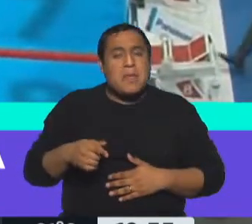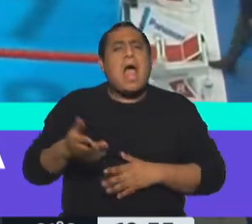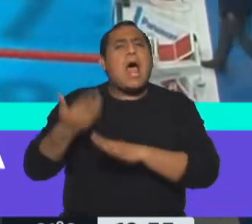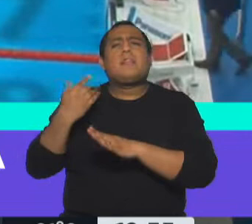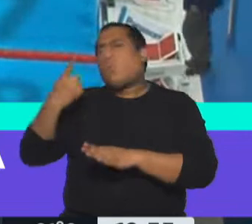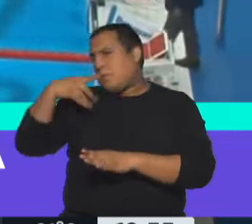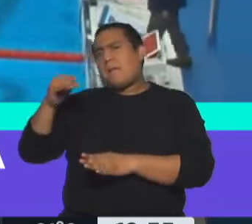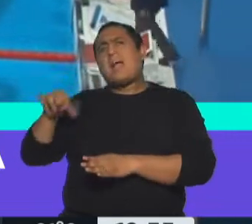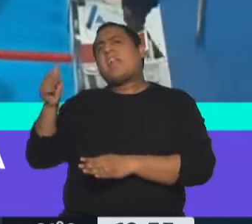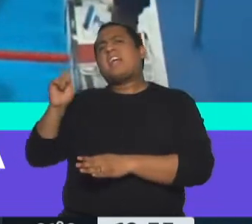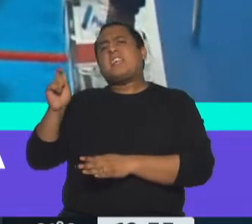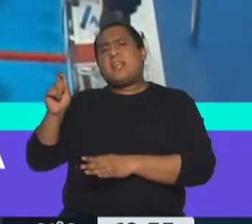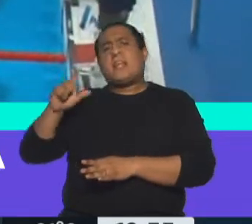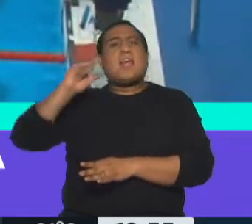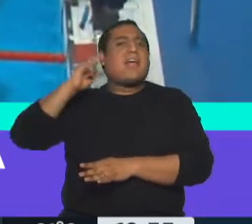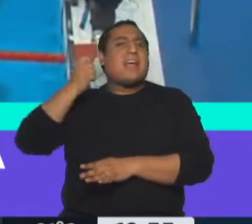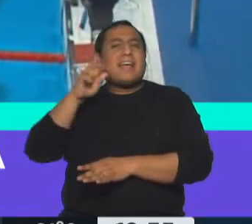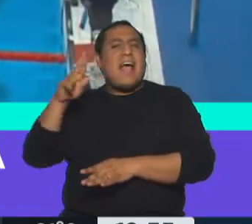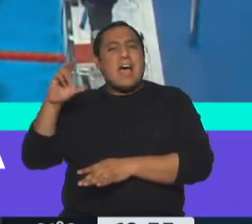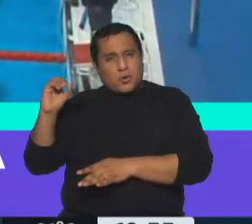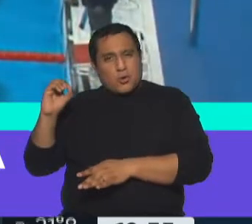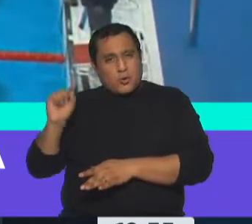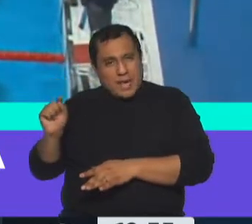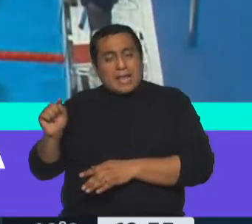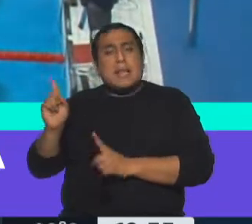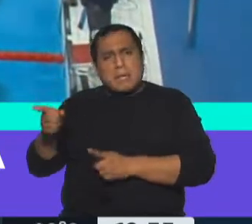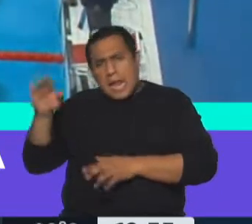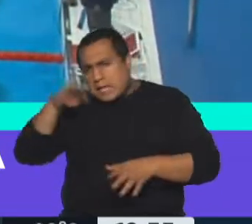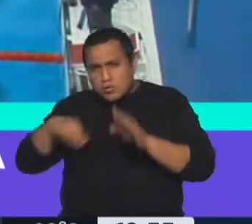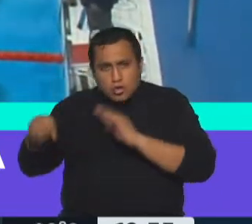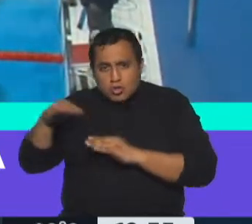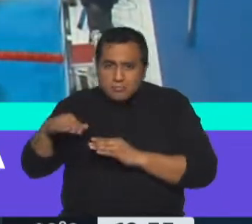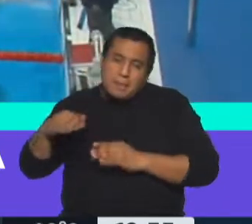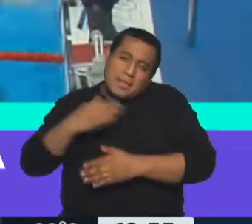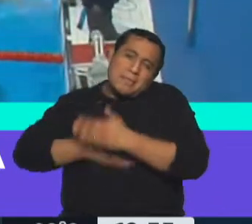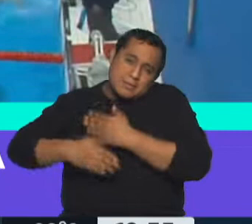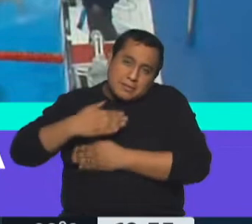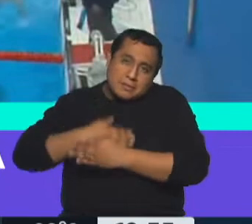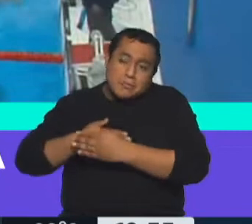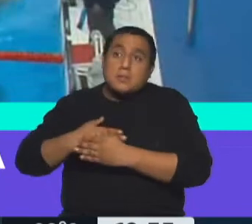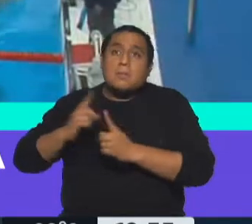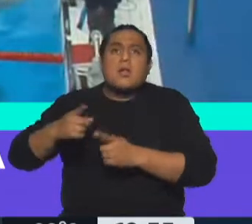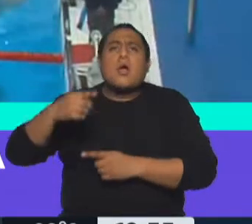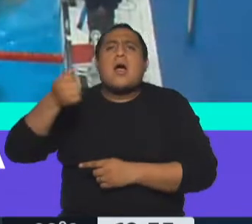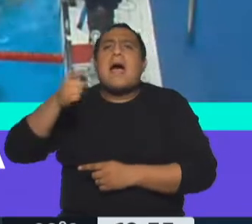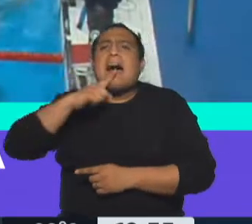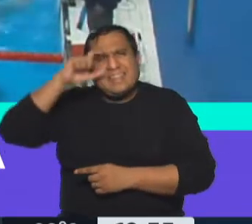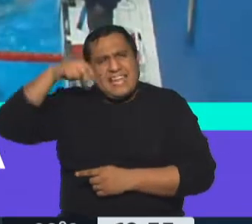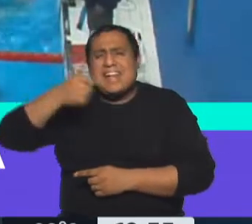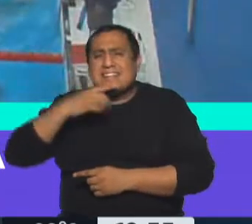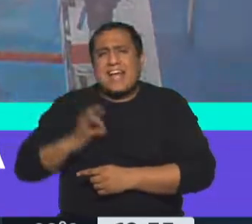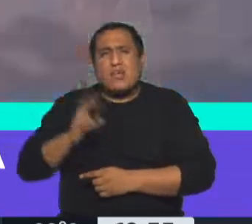cosechado Guillermo Garro, también en natación adaptada, y en Atenas